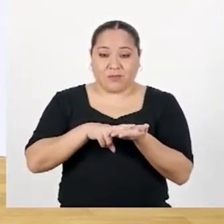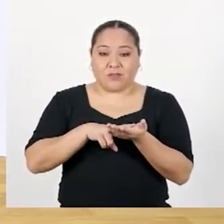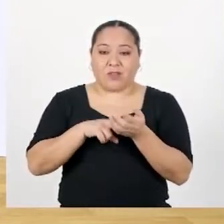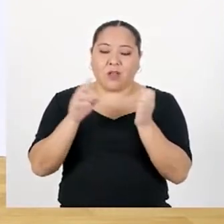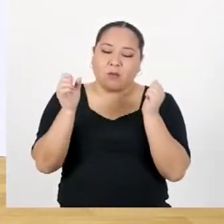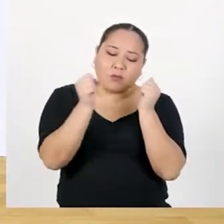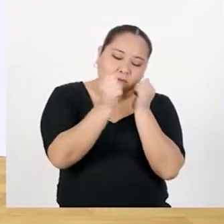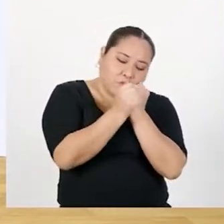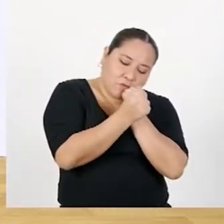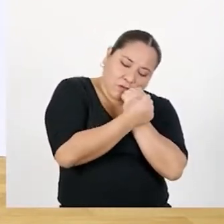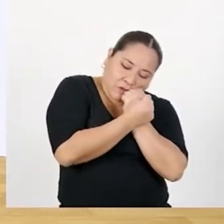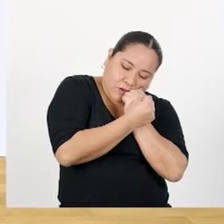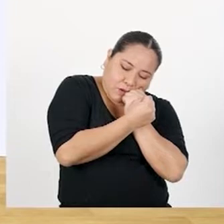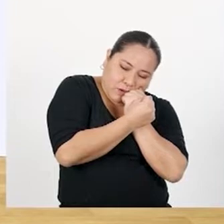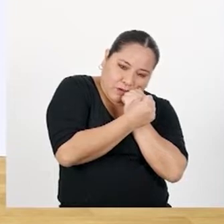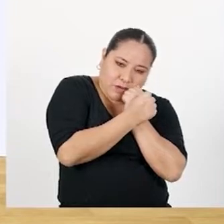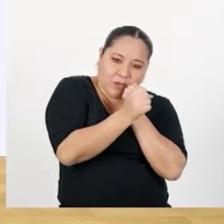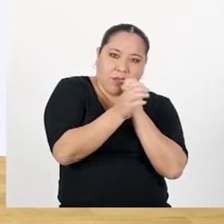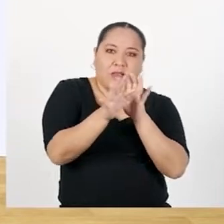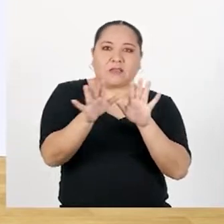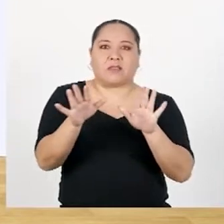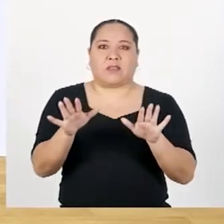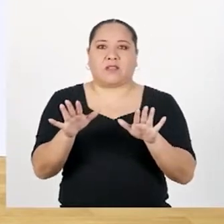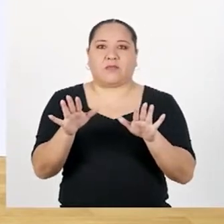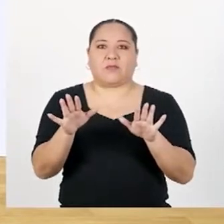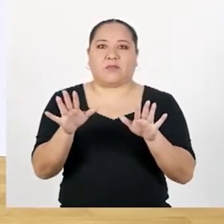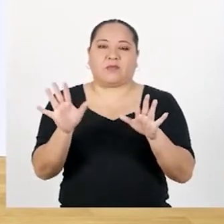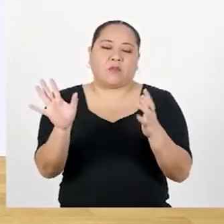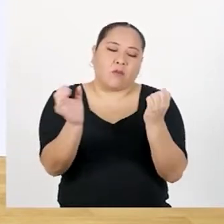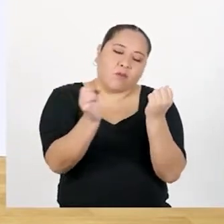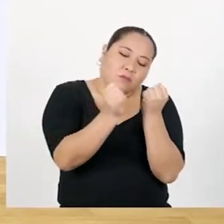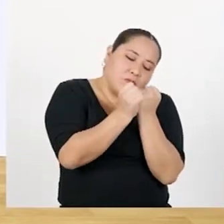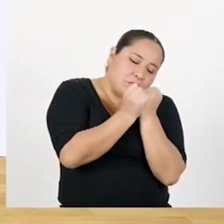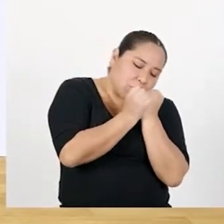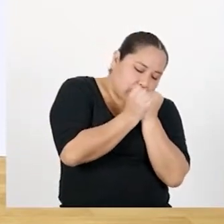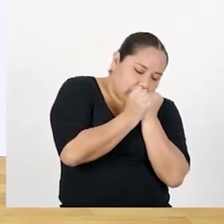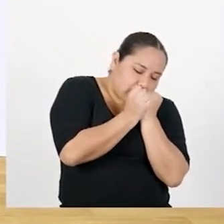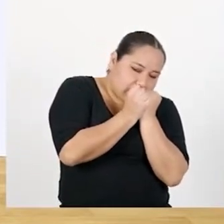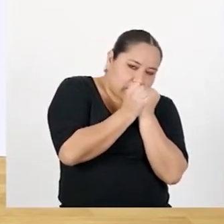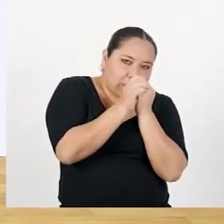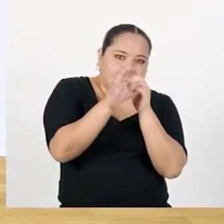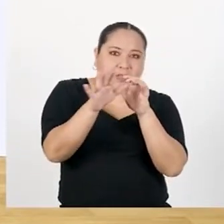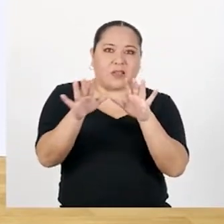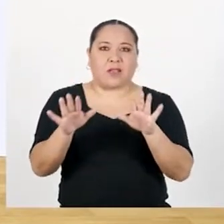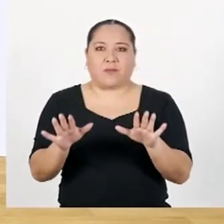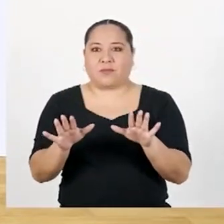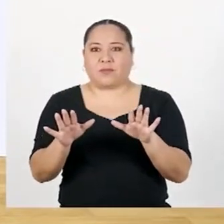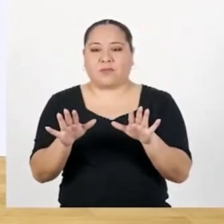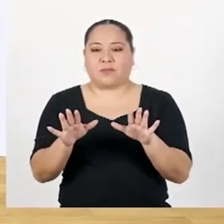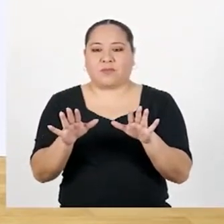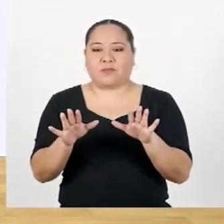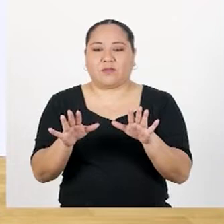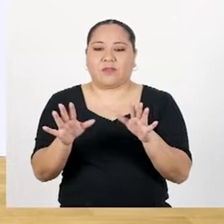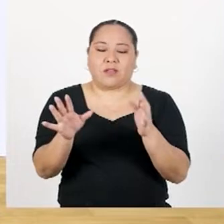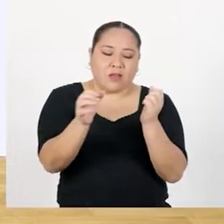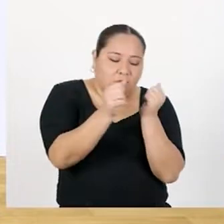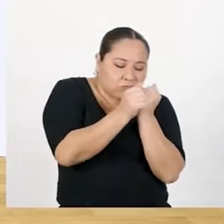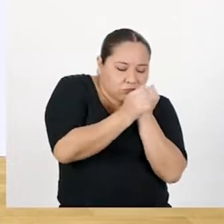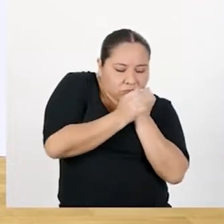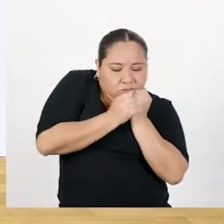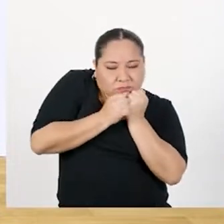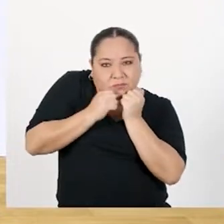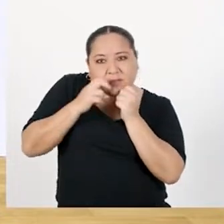Y posición fetal, estiramos. Una vez más y estiramos.